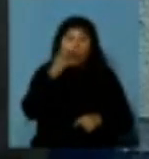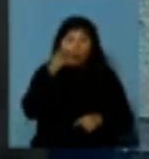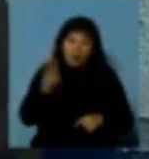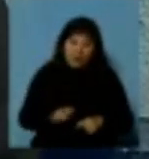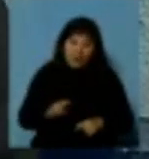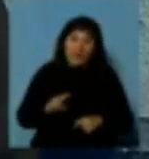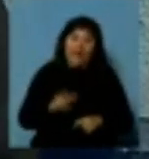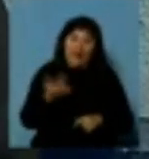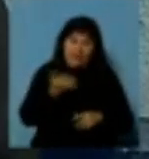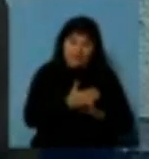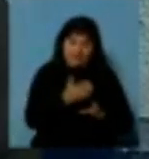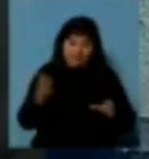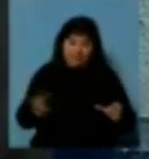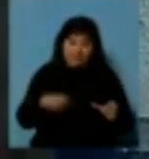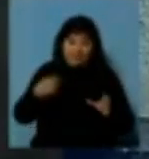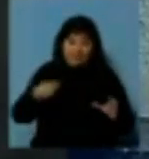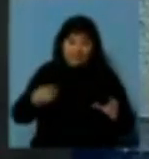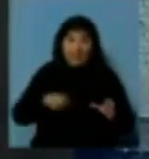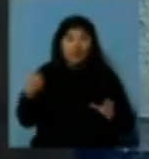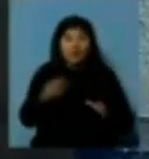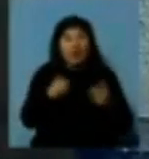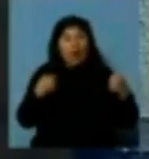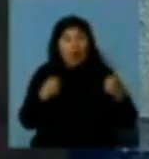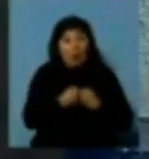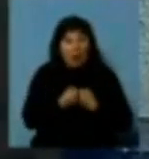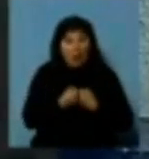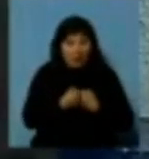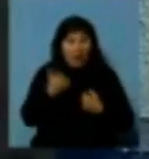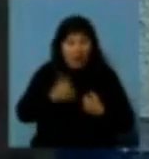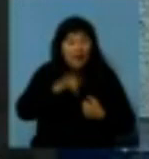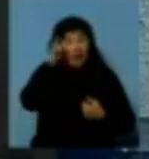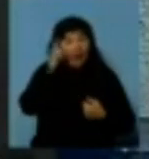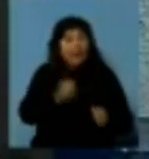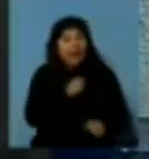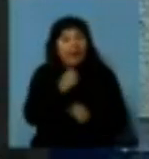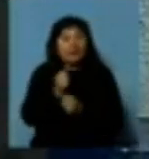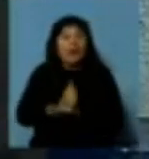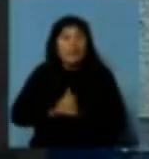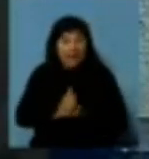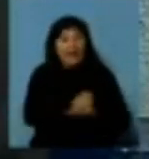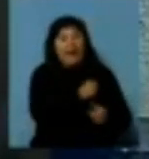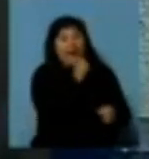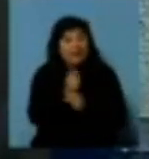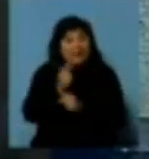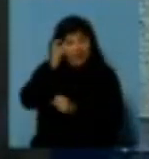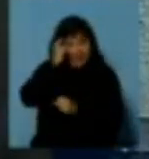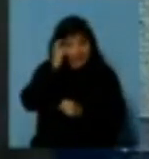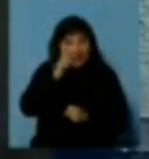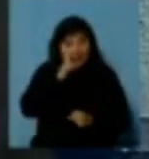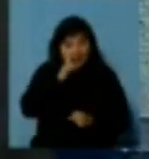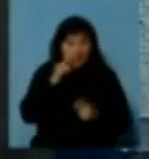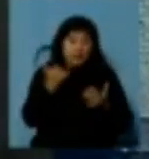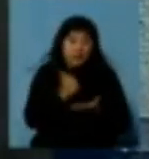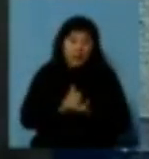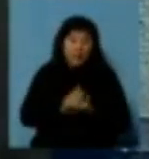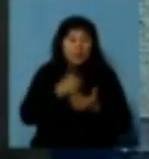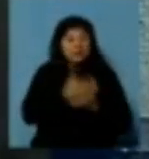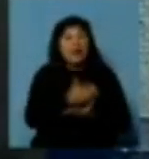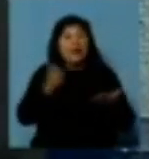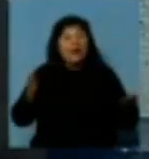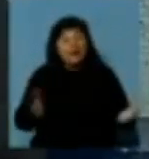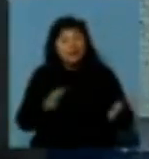Por un acuerdo que tenemos nosotros, me llega hasta el día 10. Después del día 10 nosotros tendremos que hacer las medidas de fuerza necesarias